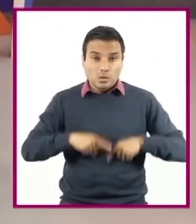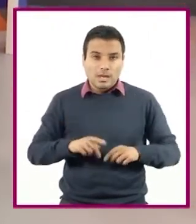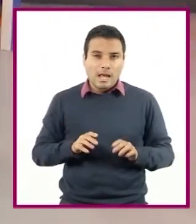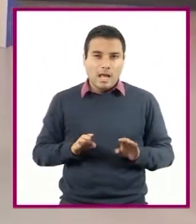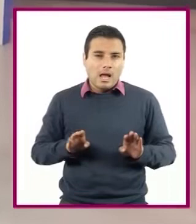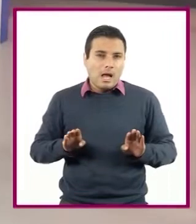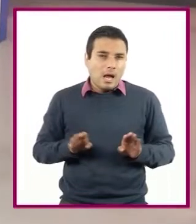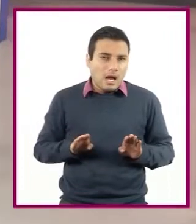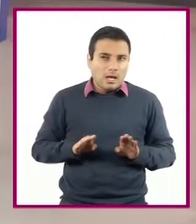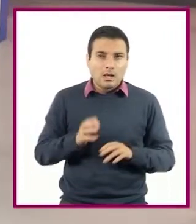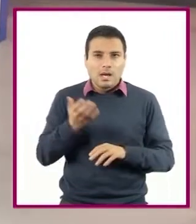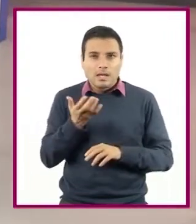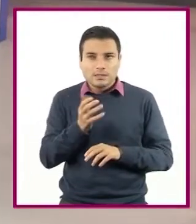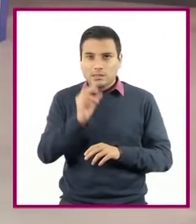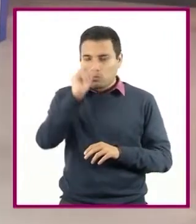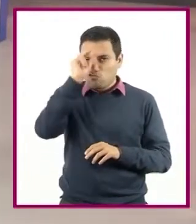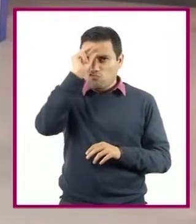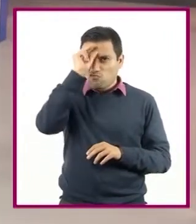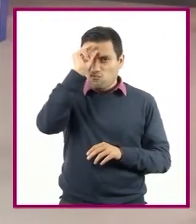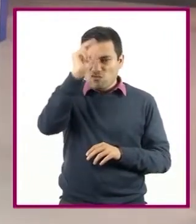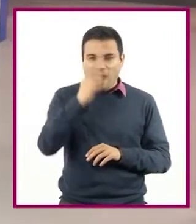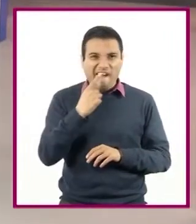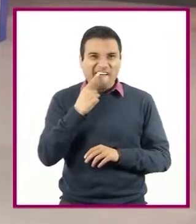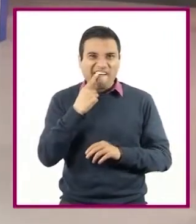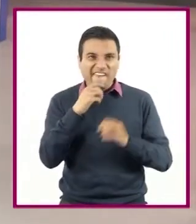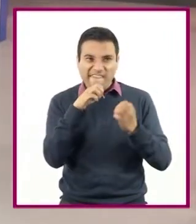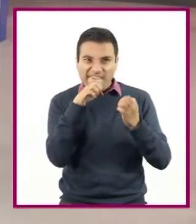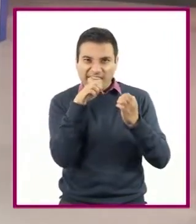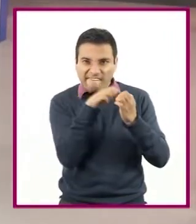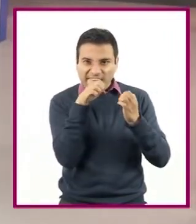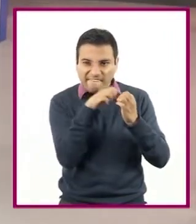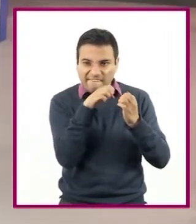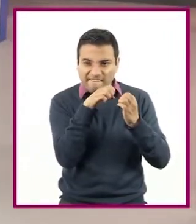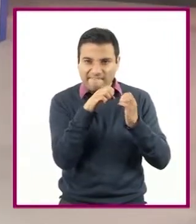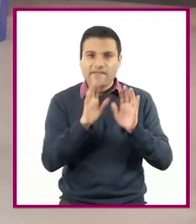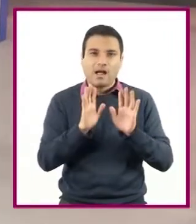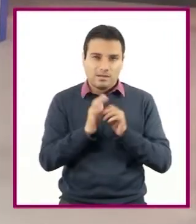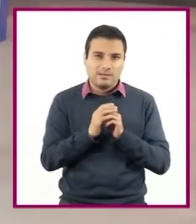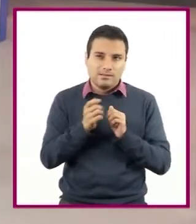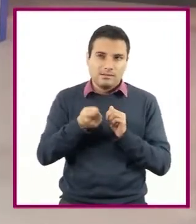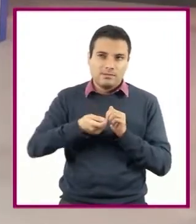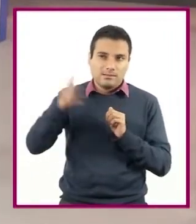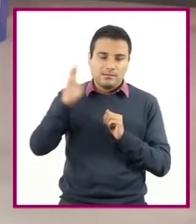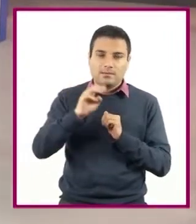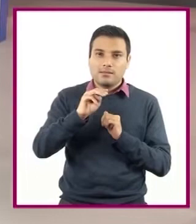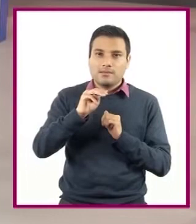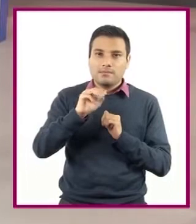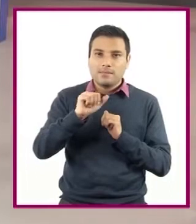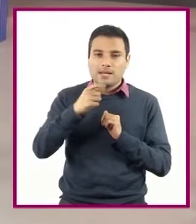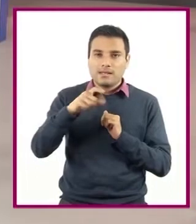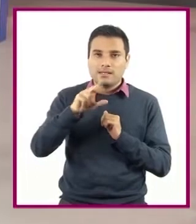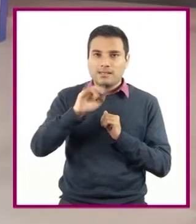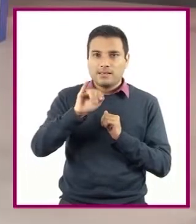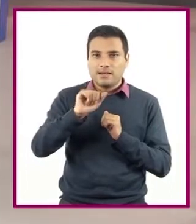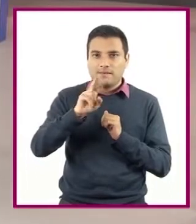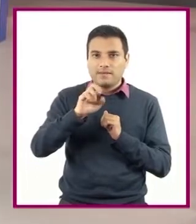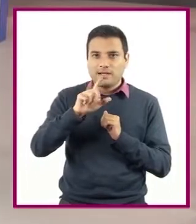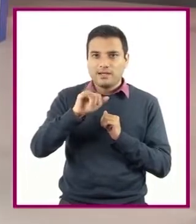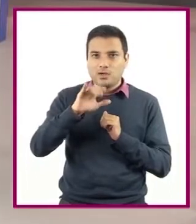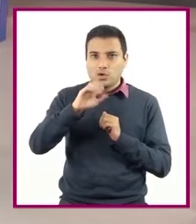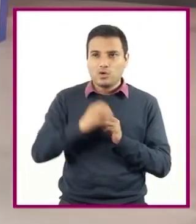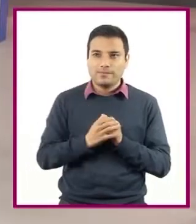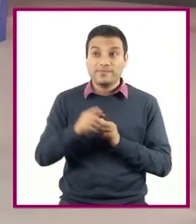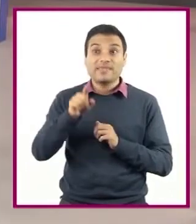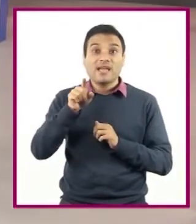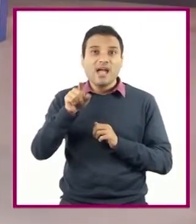de astucia y engaño que emplean algunas personas a fin de lograr un propósito específico, sin importar los